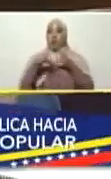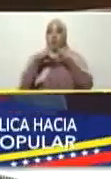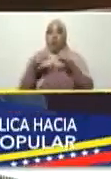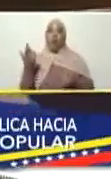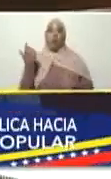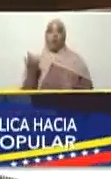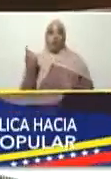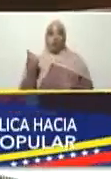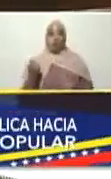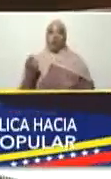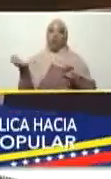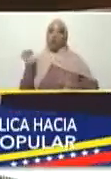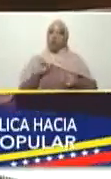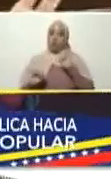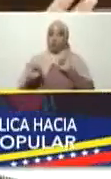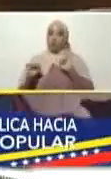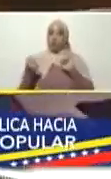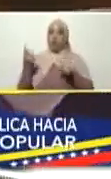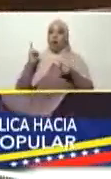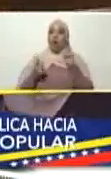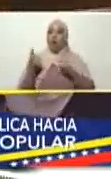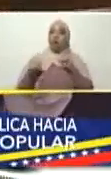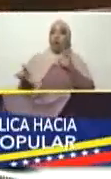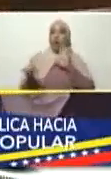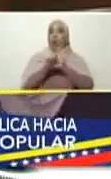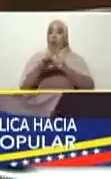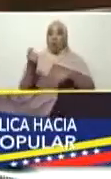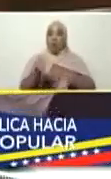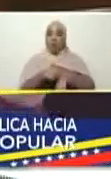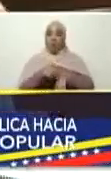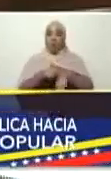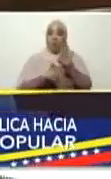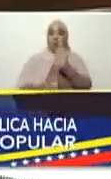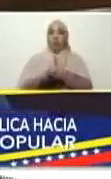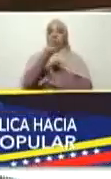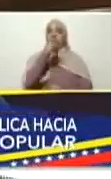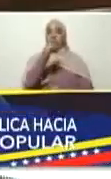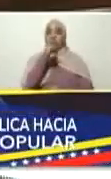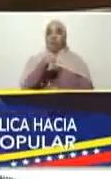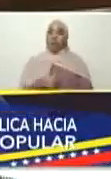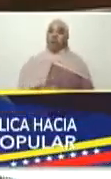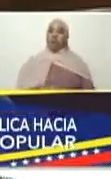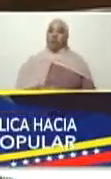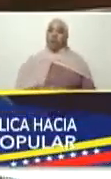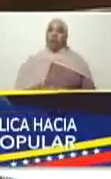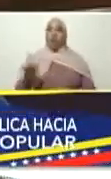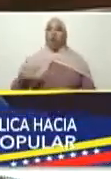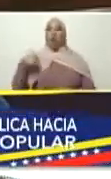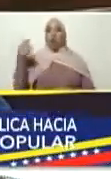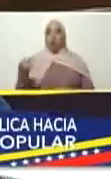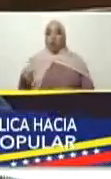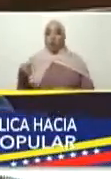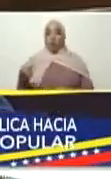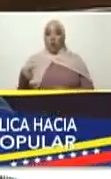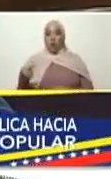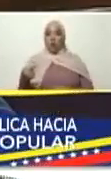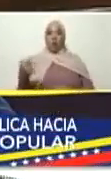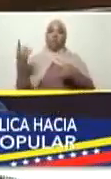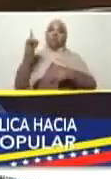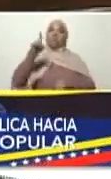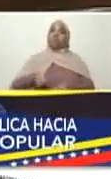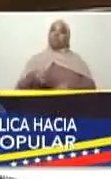tenemos hasta contradicciones entre algunas leyes en tiempo y en definiciones de categoría. Y luego, en lo que usted también